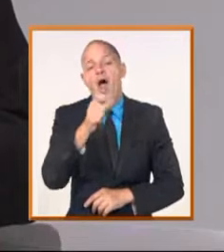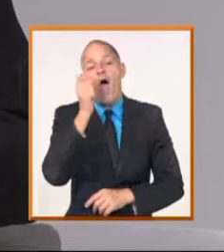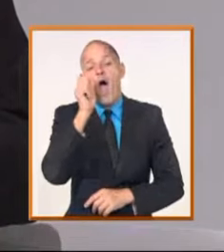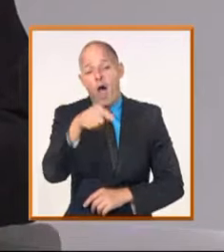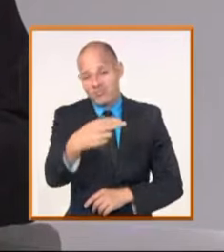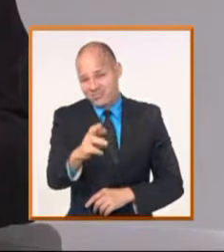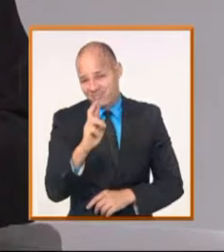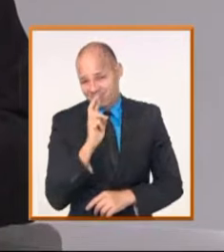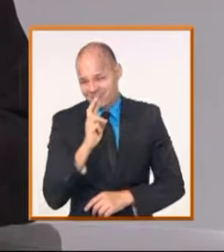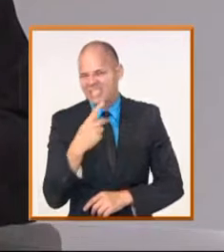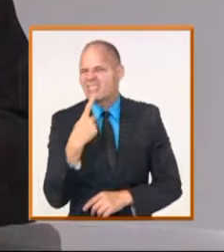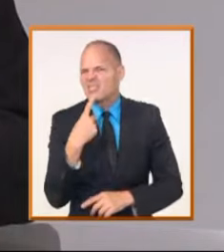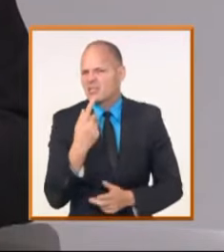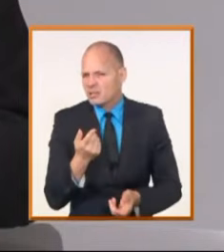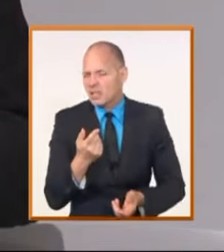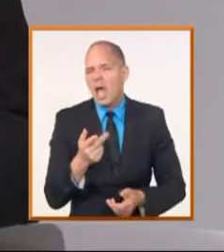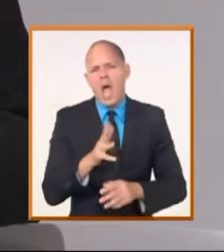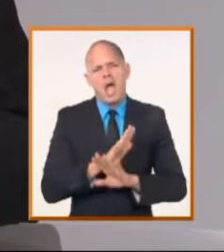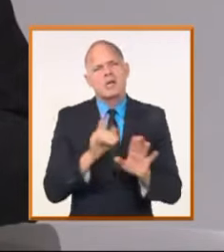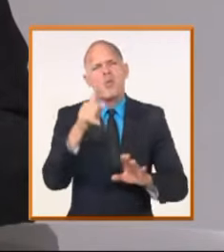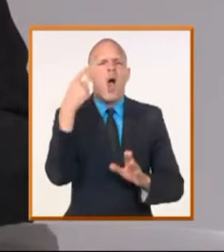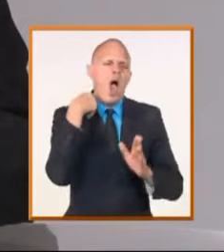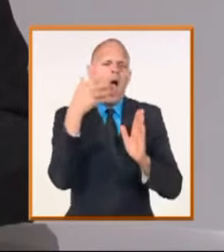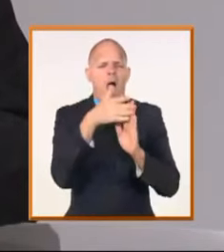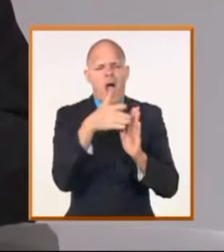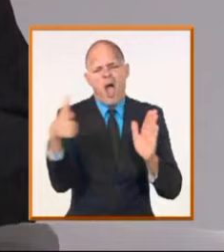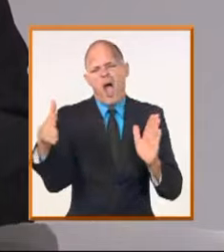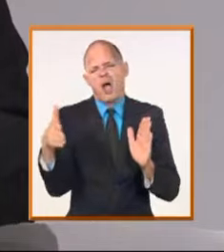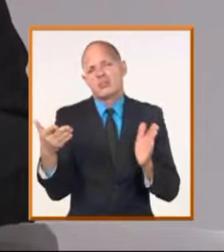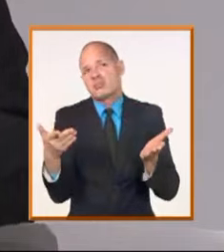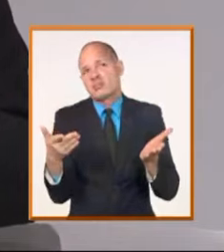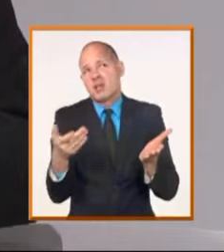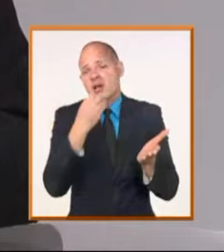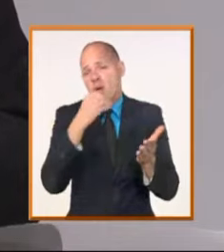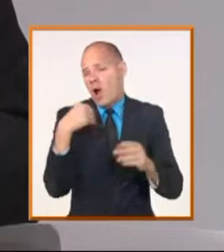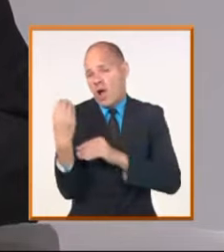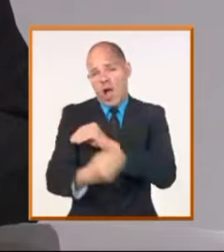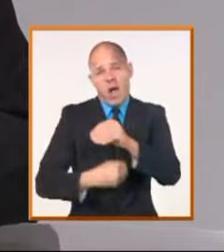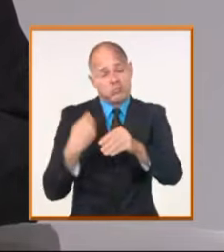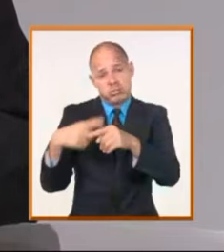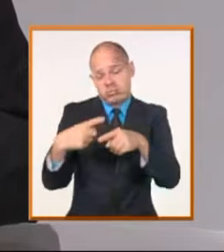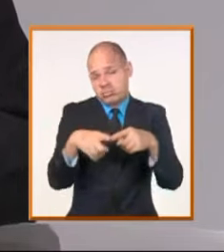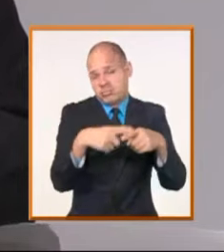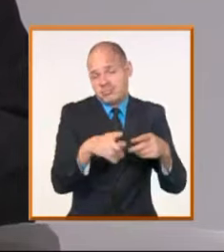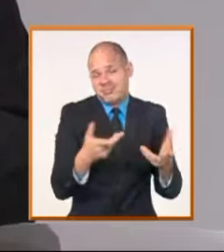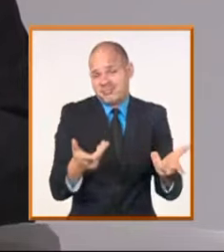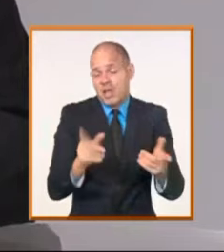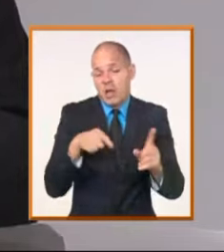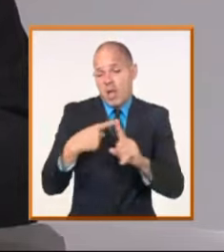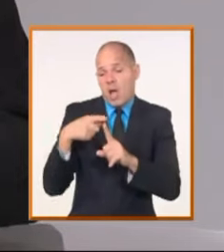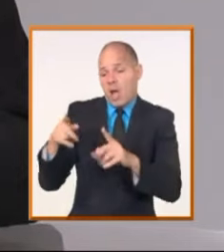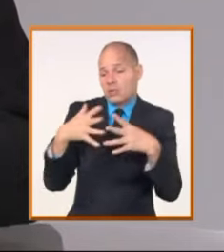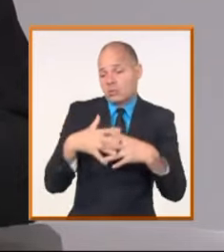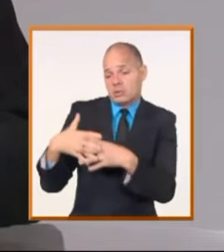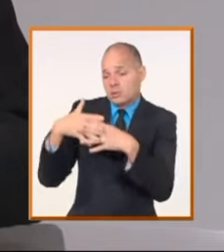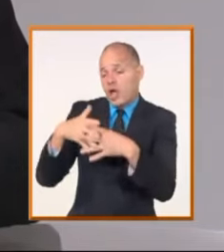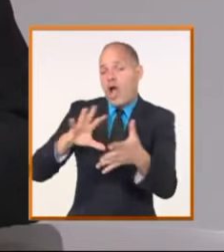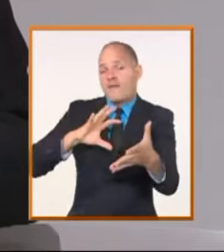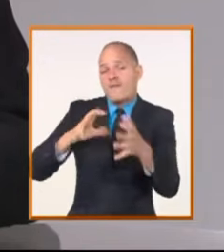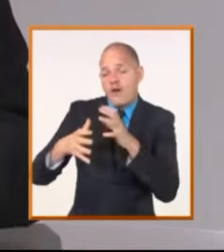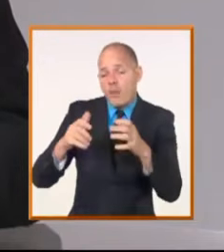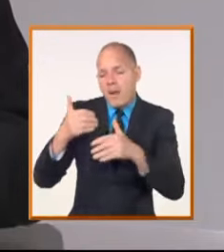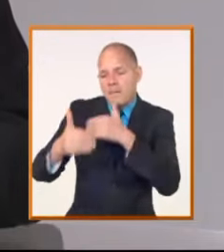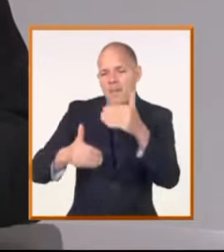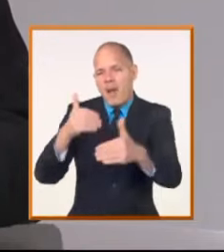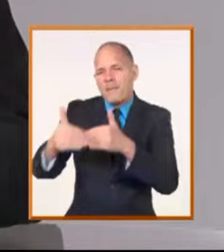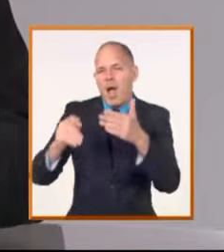para las elecciones. En ese tiempo pueden caber muchísimas cosas. De hecho, en un proceso electoral como el de Estados Unidos, donde en realidad gira